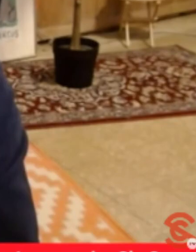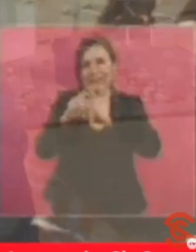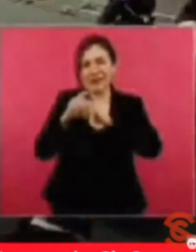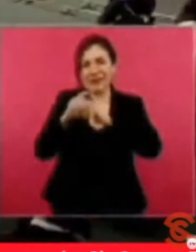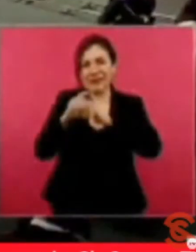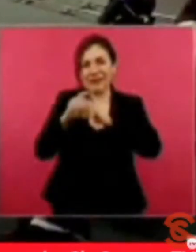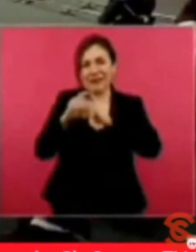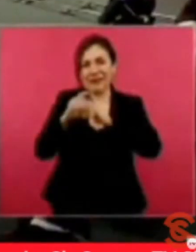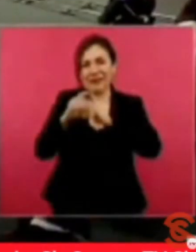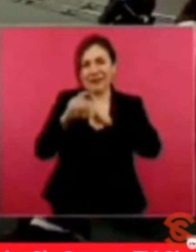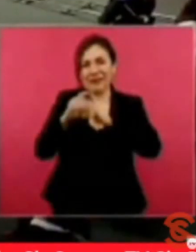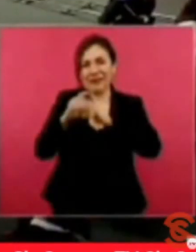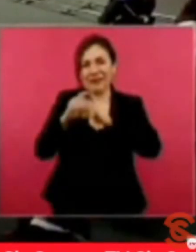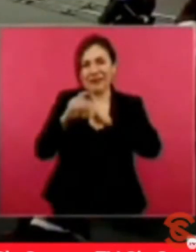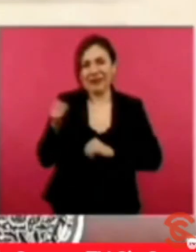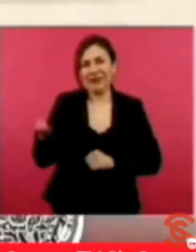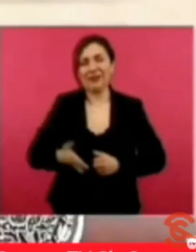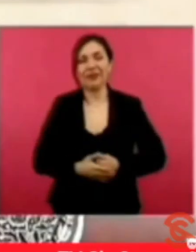Obrador.